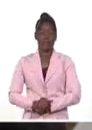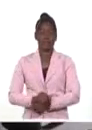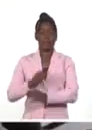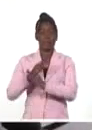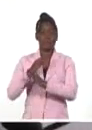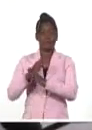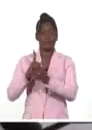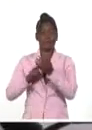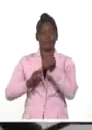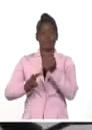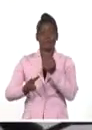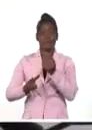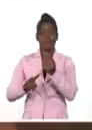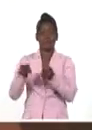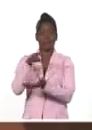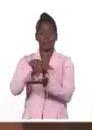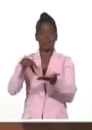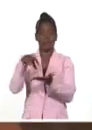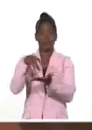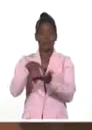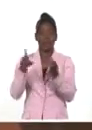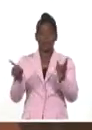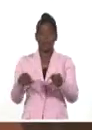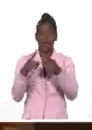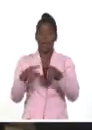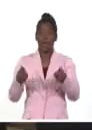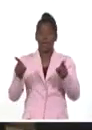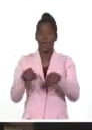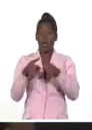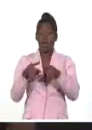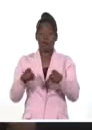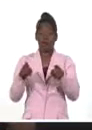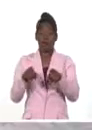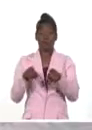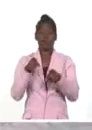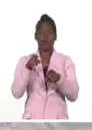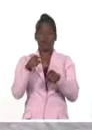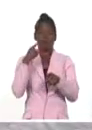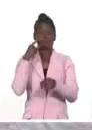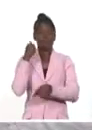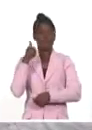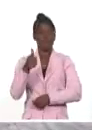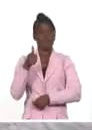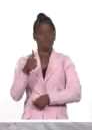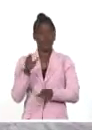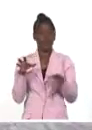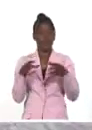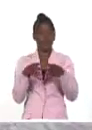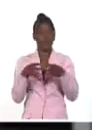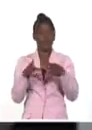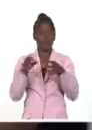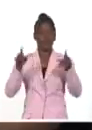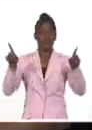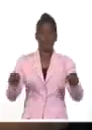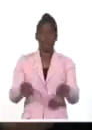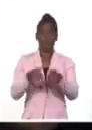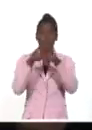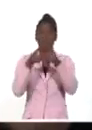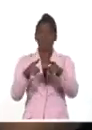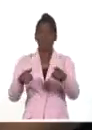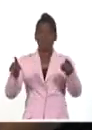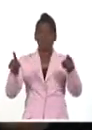Santiago de Cuba, ciudad creativa musical, cuenta entre sus joyas más preciadas a la Orquesta Sinfónica de Oriente.